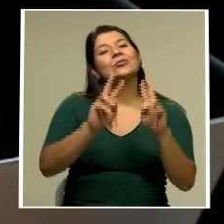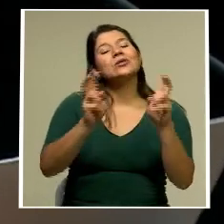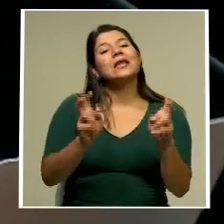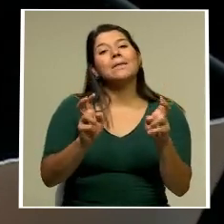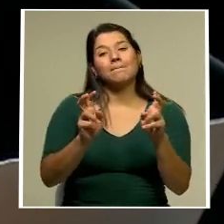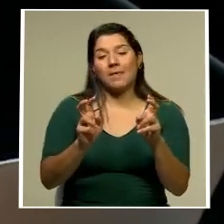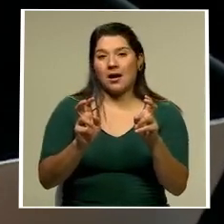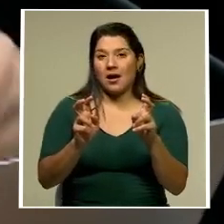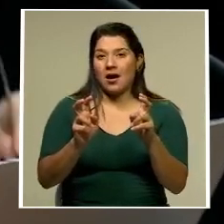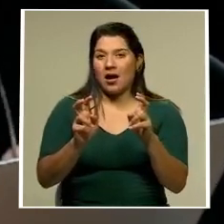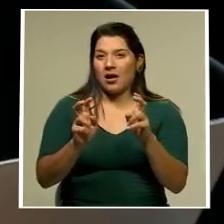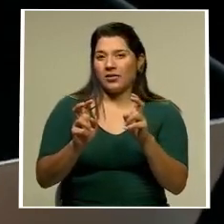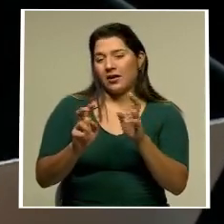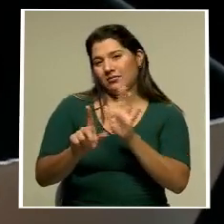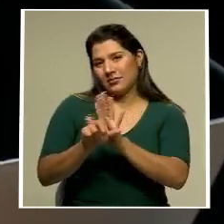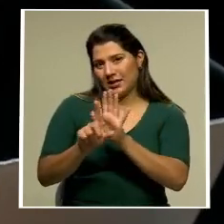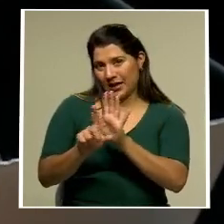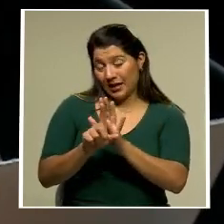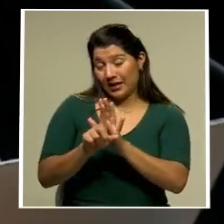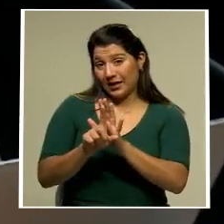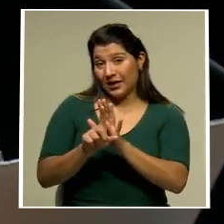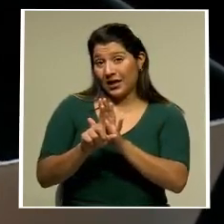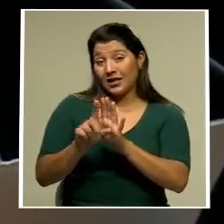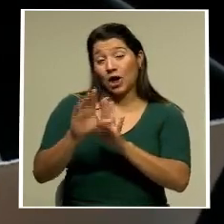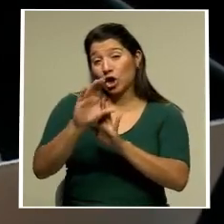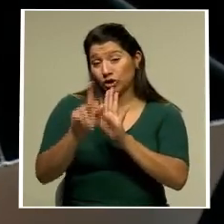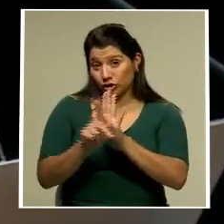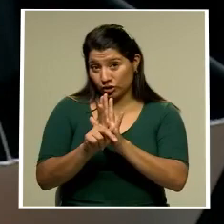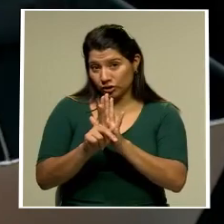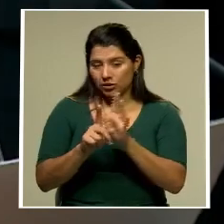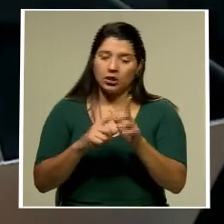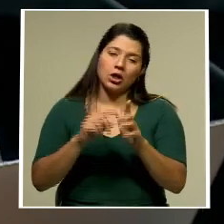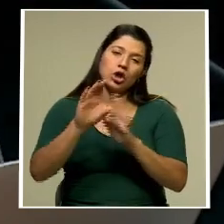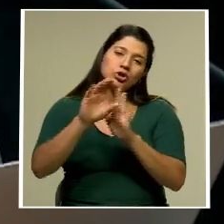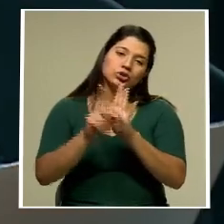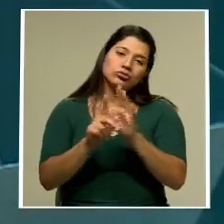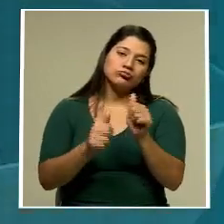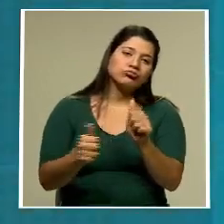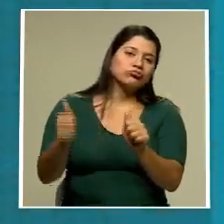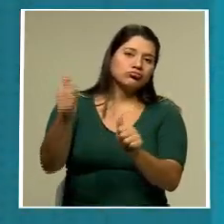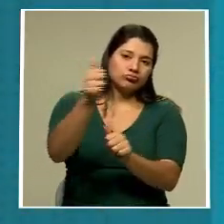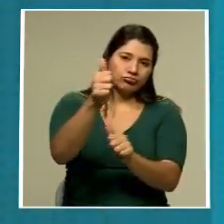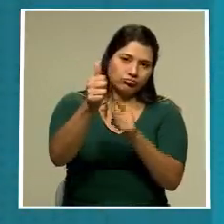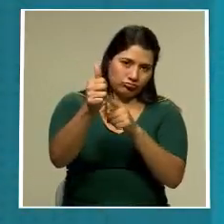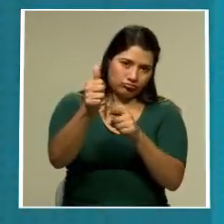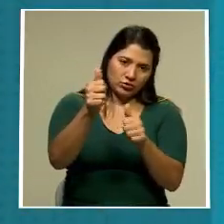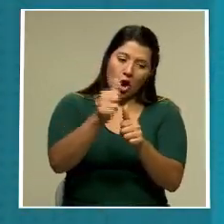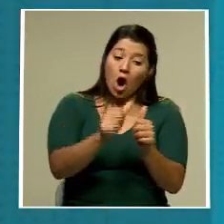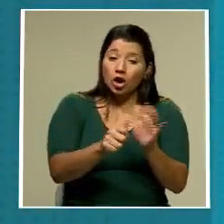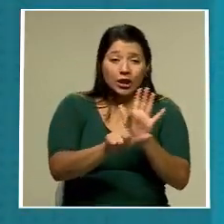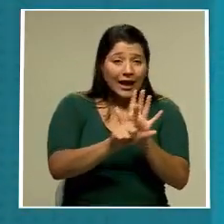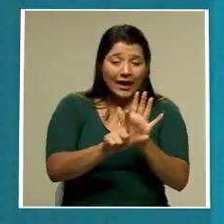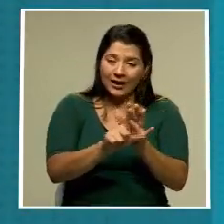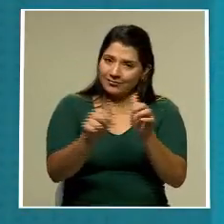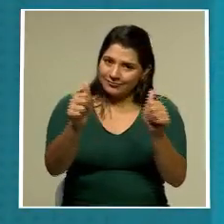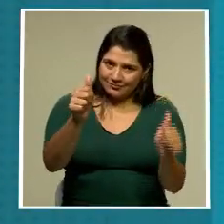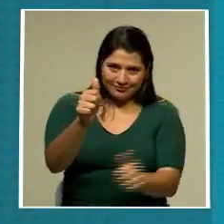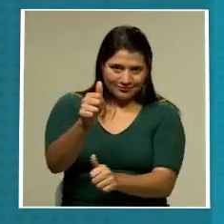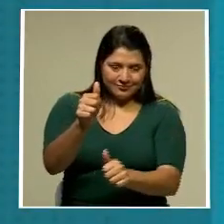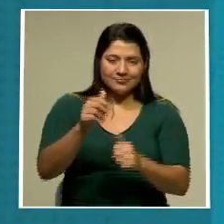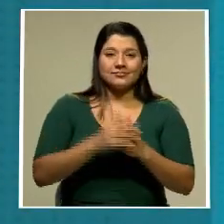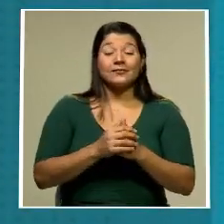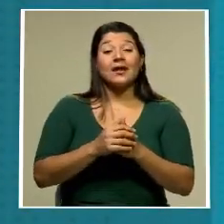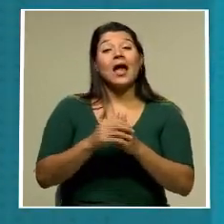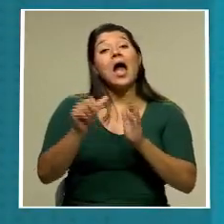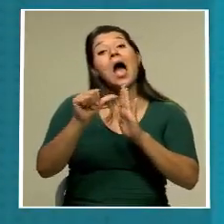constitucional, la cual evidentemente está por encima de cualquier ley en el país. En su artículo 147,